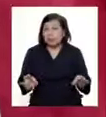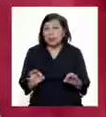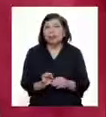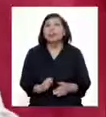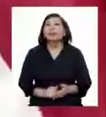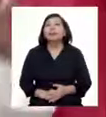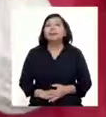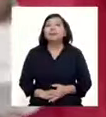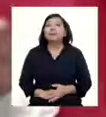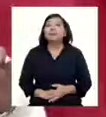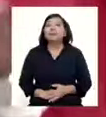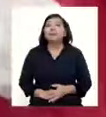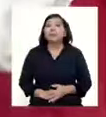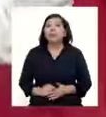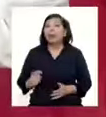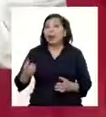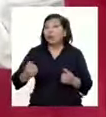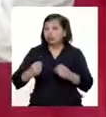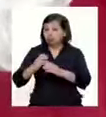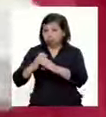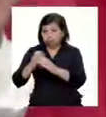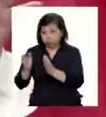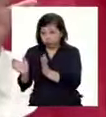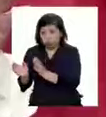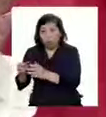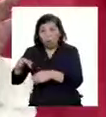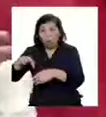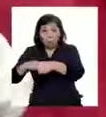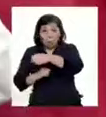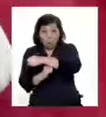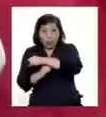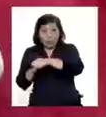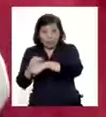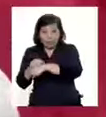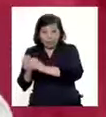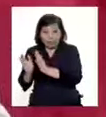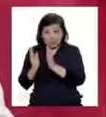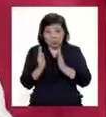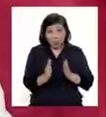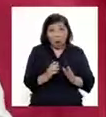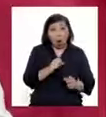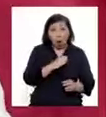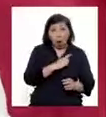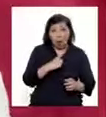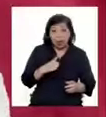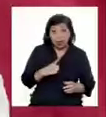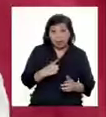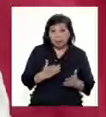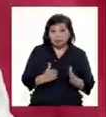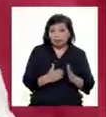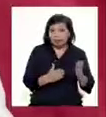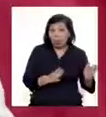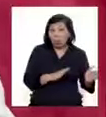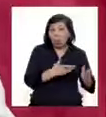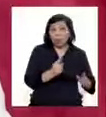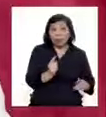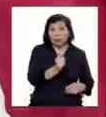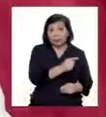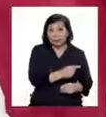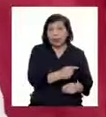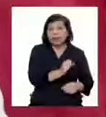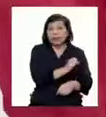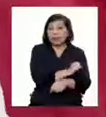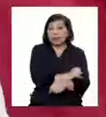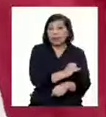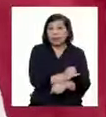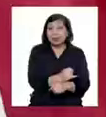Porque fíjese, le voy a poner. La empresa de transporte está en Puente Piedra. El hecho delictivo se genera en Los Olivos y resulta un muerto en San